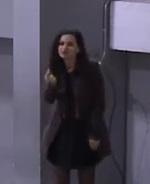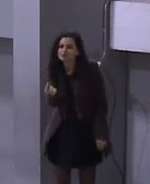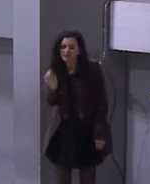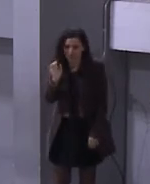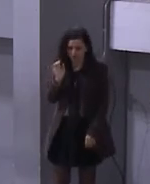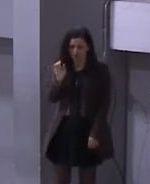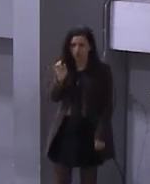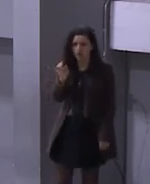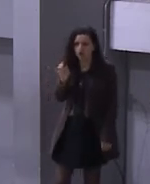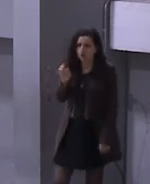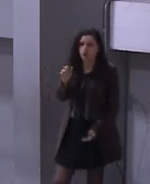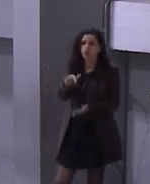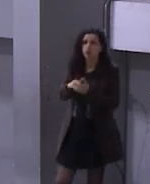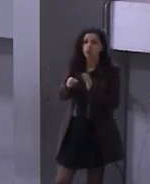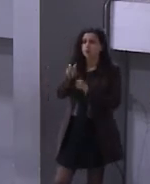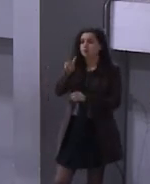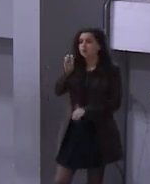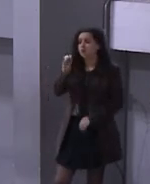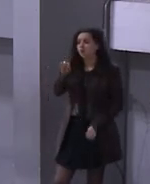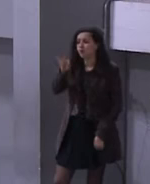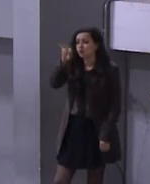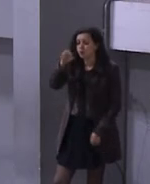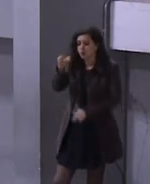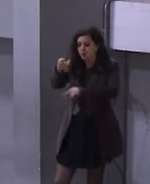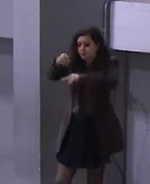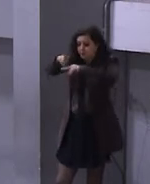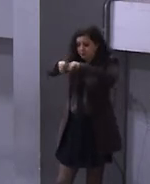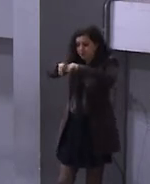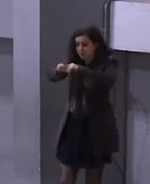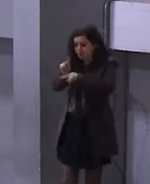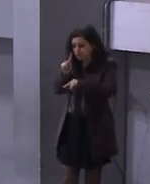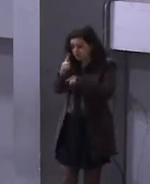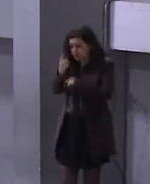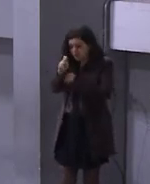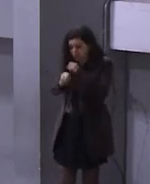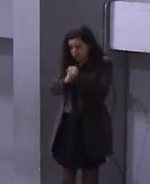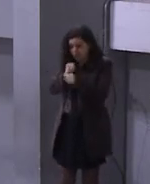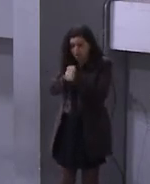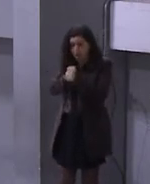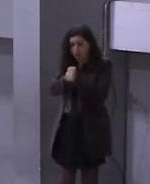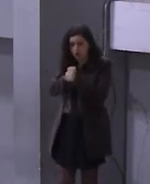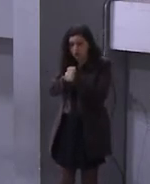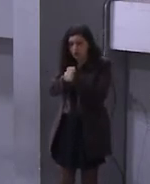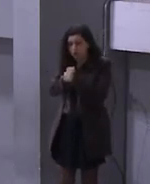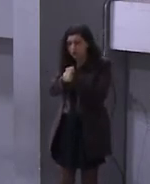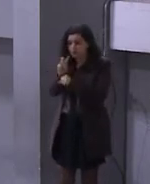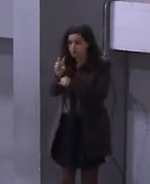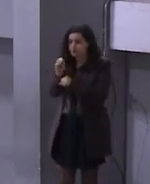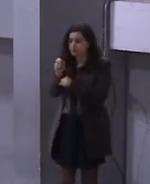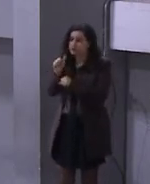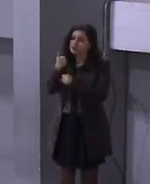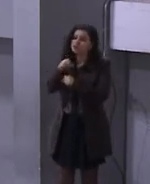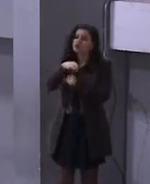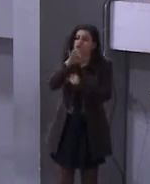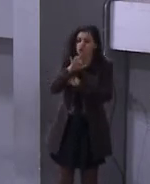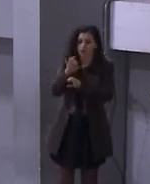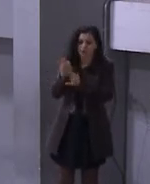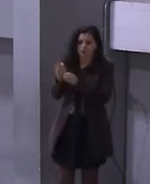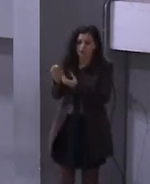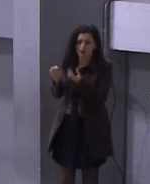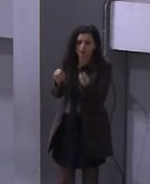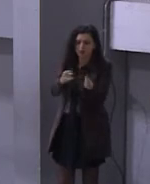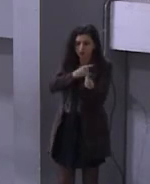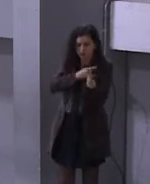decir, quedó que el 20% de los excedentes para el primer año, el 10% para las universidades y